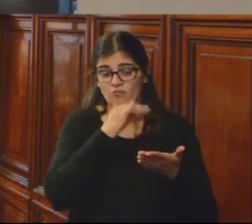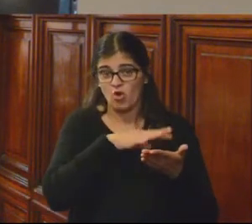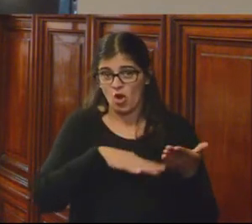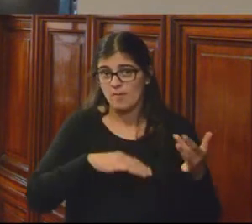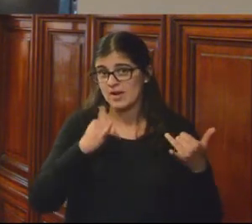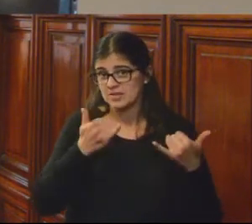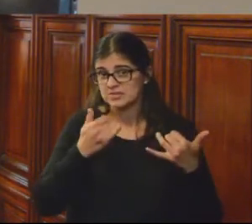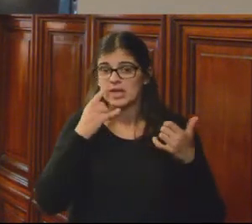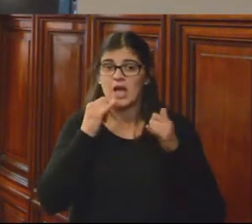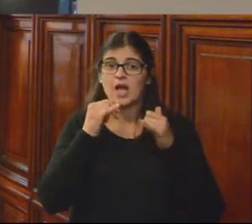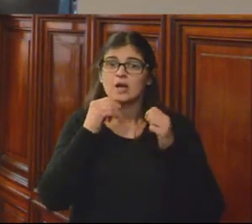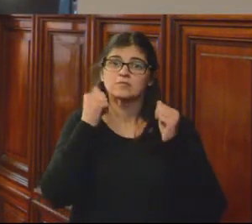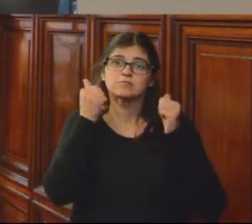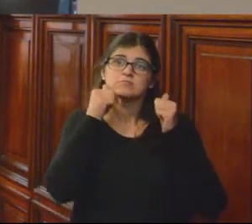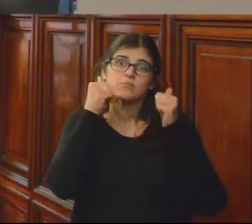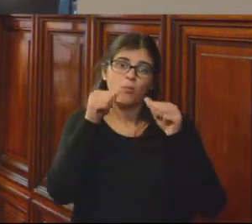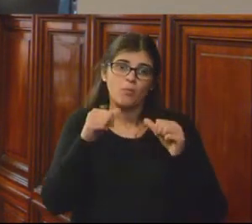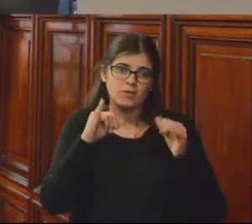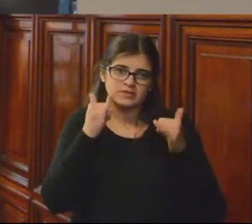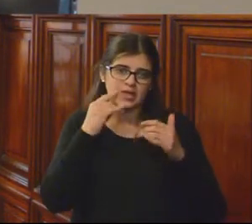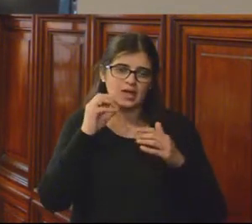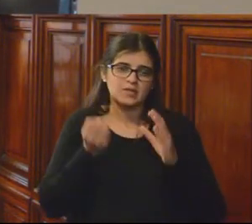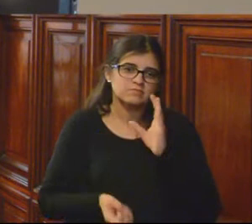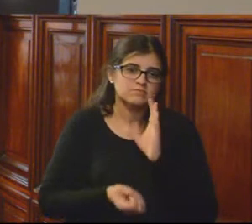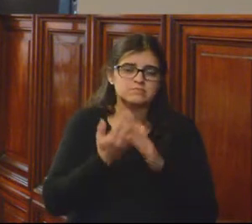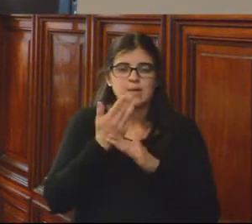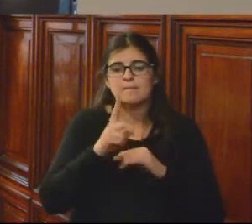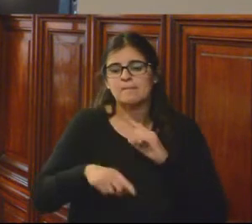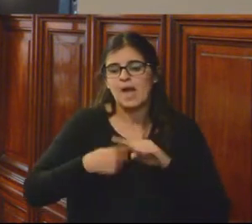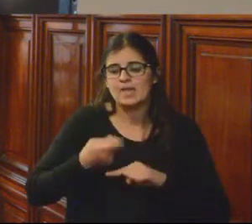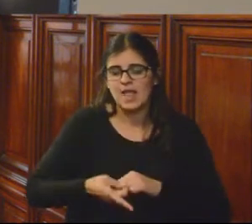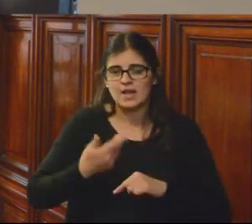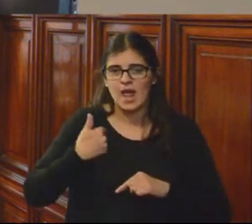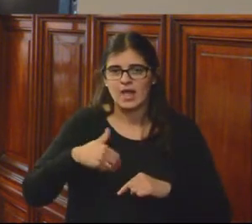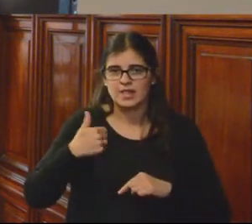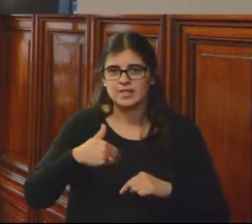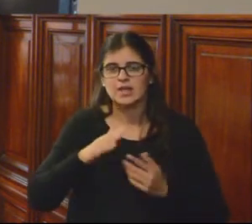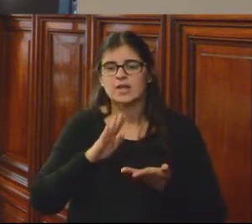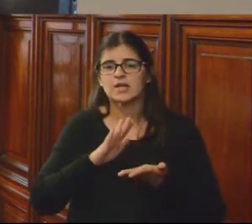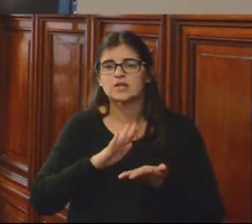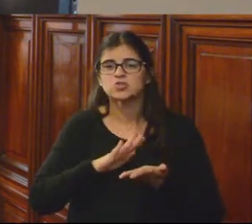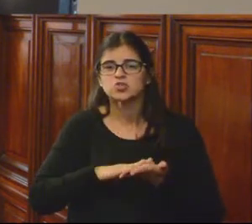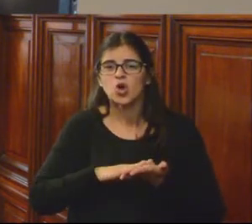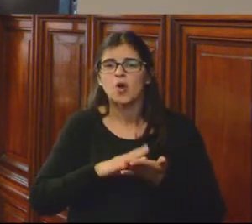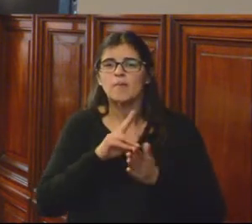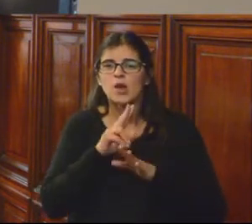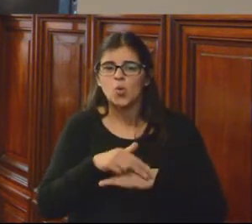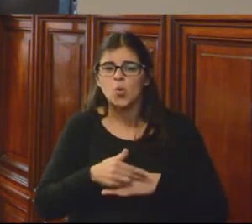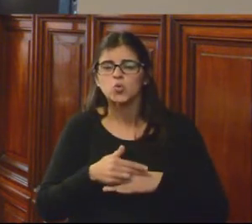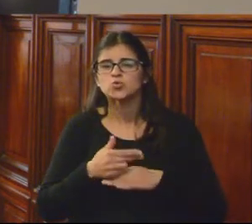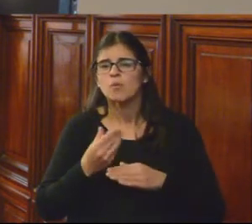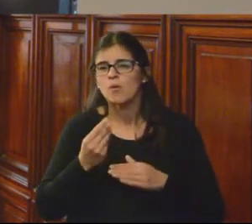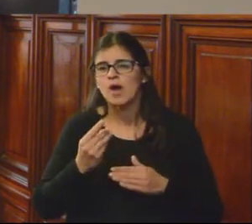de publicar y lanzar, vamos a lanzar mañana en Argentina, sobre el uso excesivo de la prisión